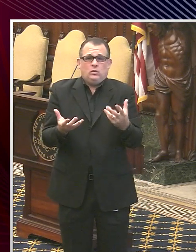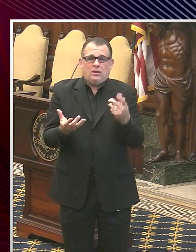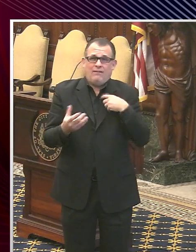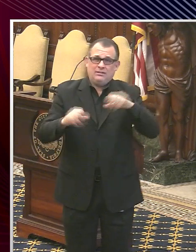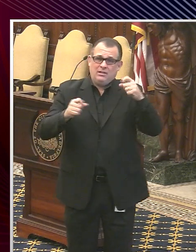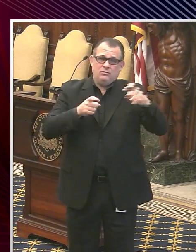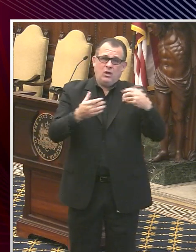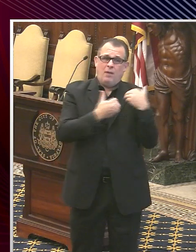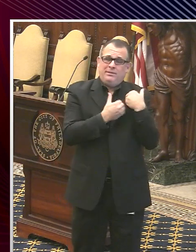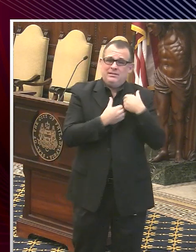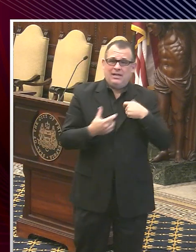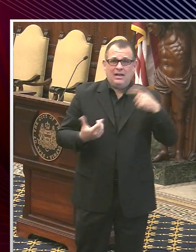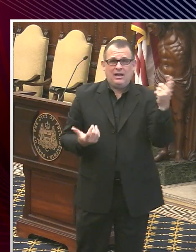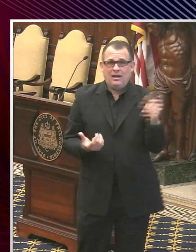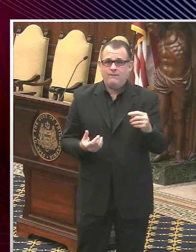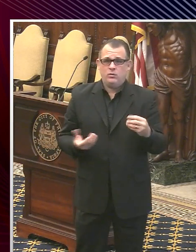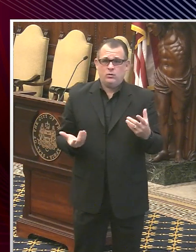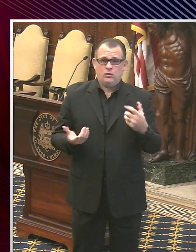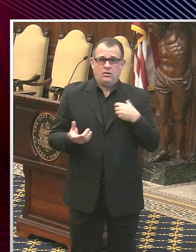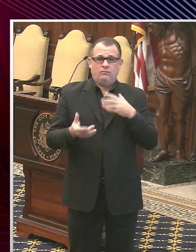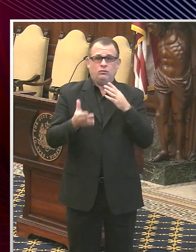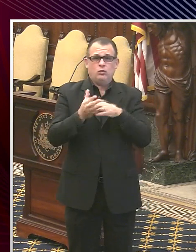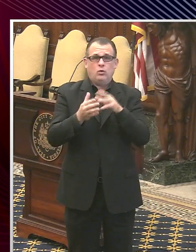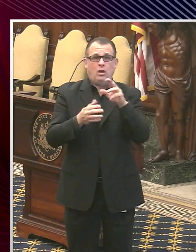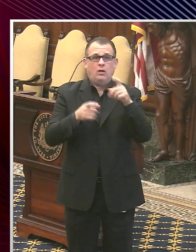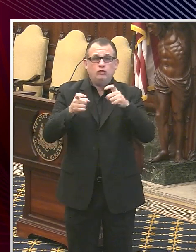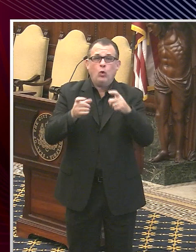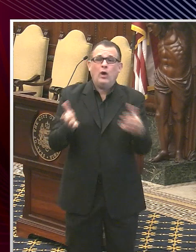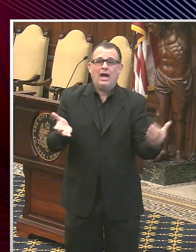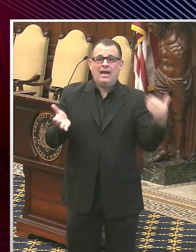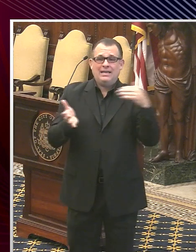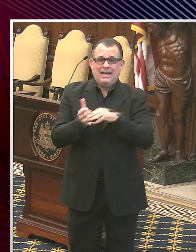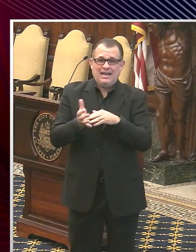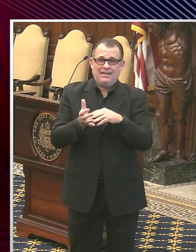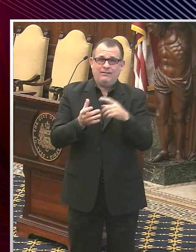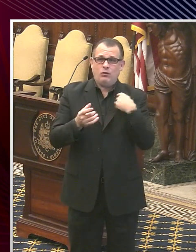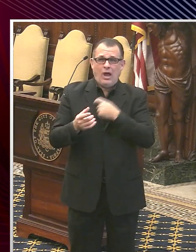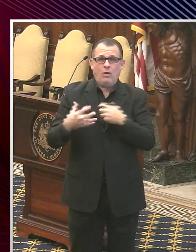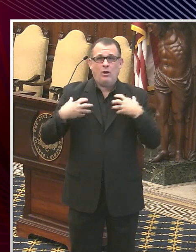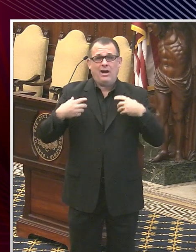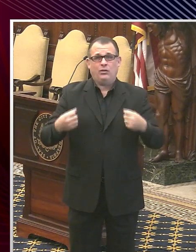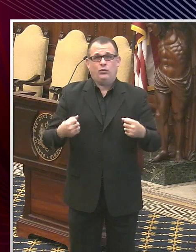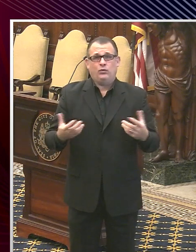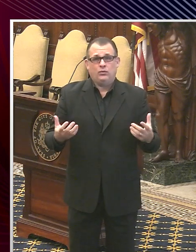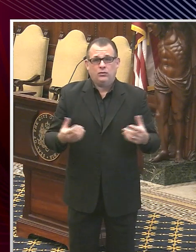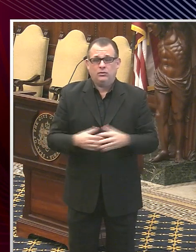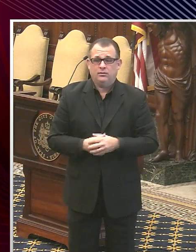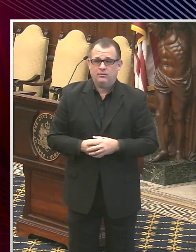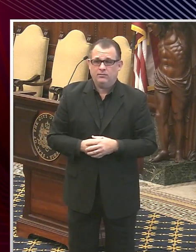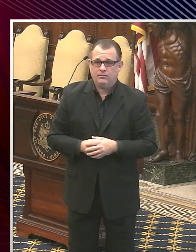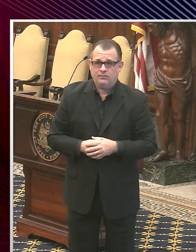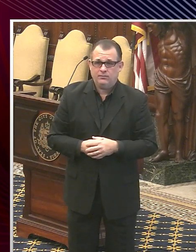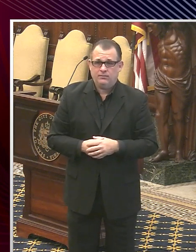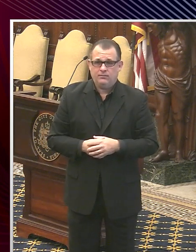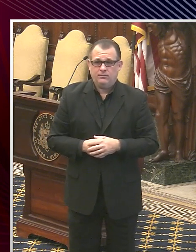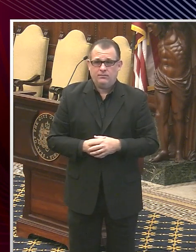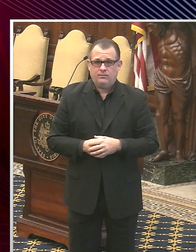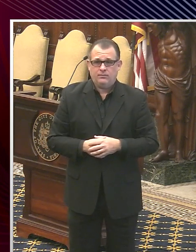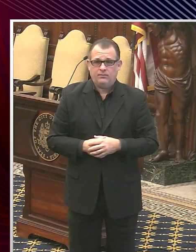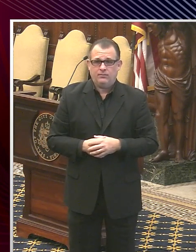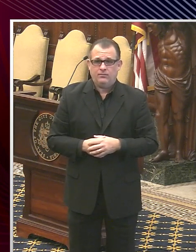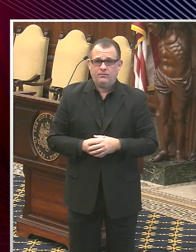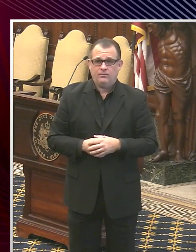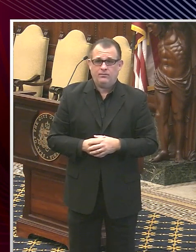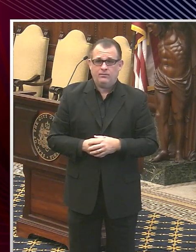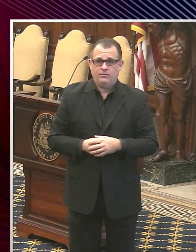precautions in order to again get us back to a healthy situation. Estas restricciones tienen como objetivo el tratar de aplanar la